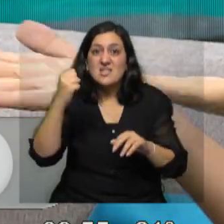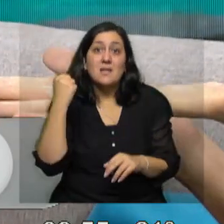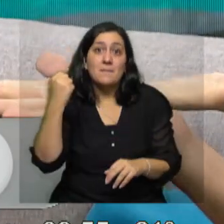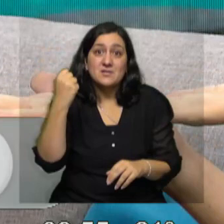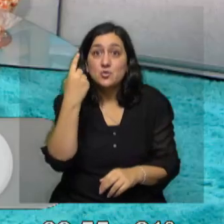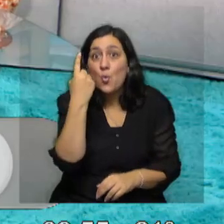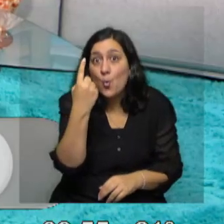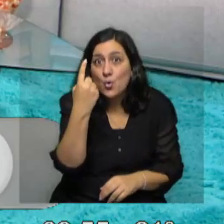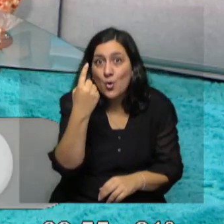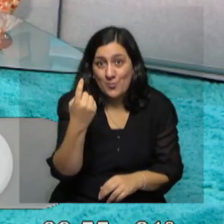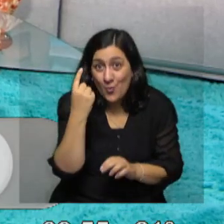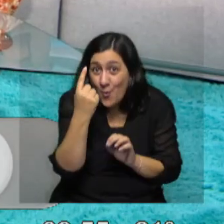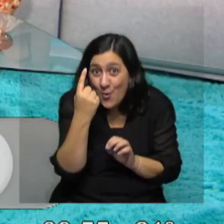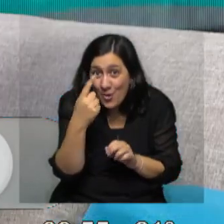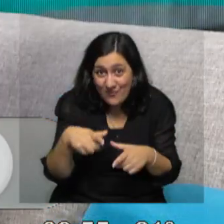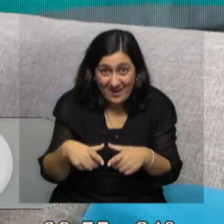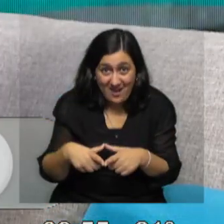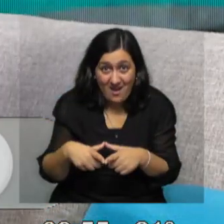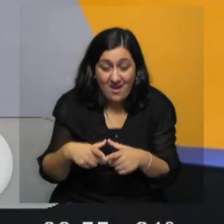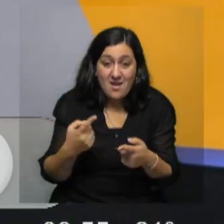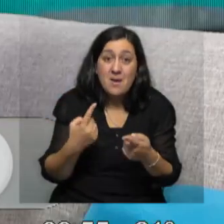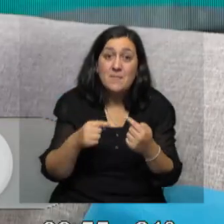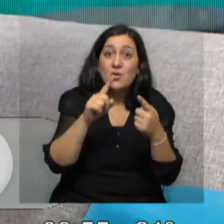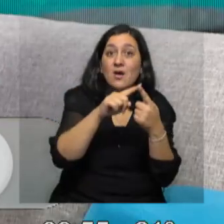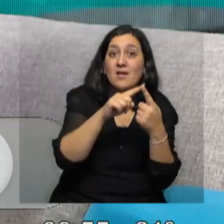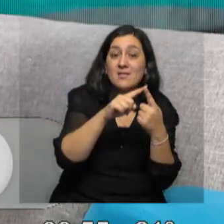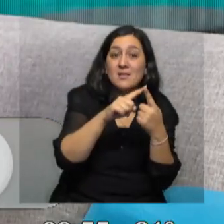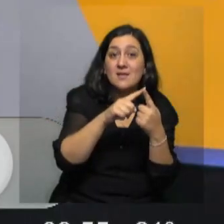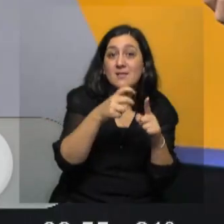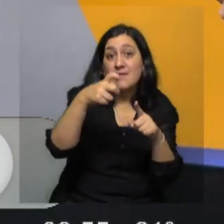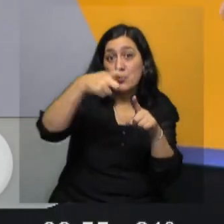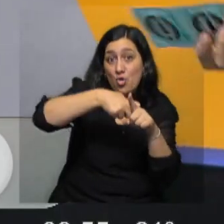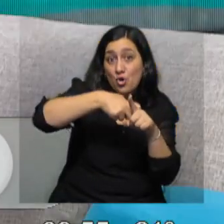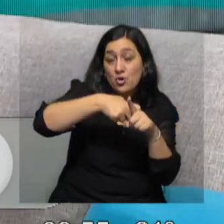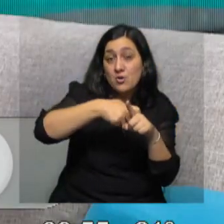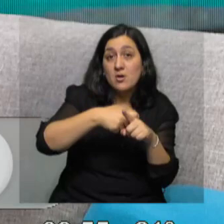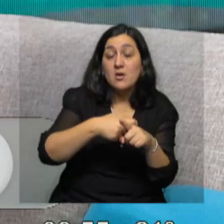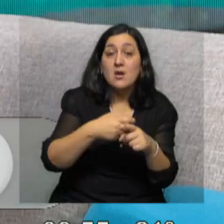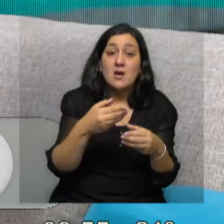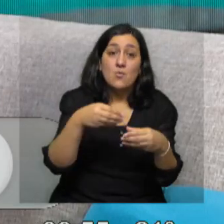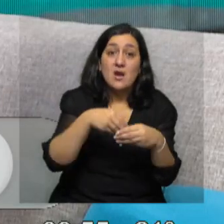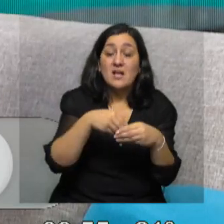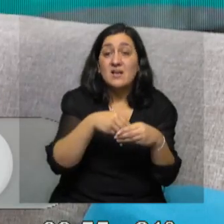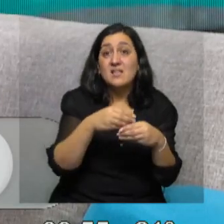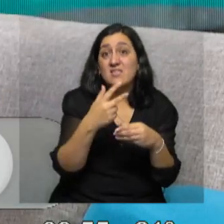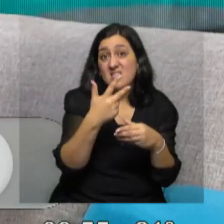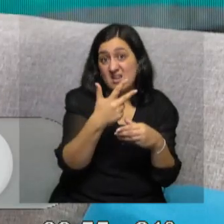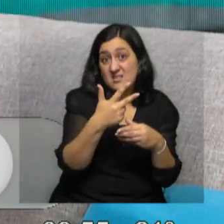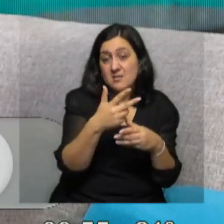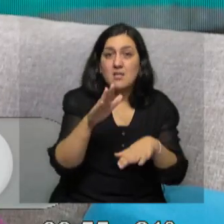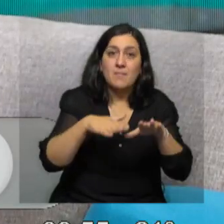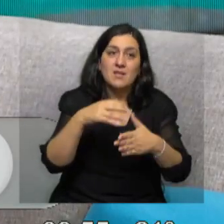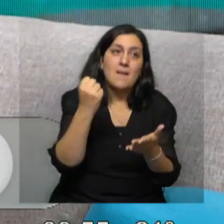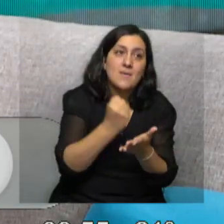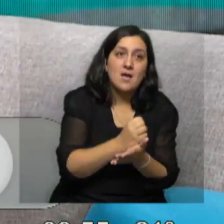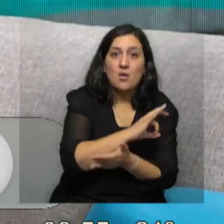claro. ¿Cuántos podés comprar de estos? No tengo idea. Bueno, pero por lo general, una cajita de tres te llevas. Y depende de la marca o